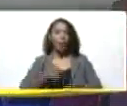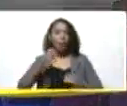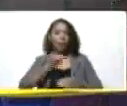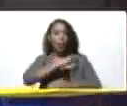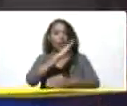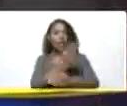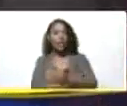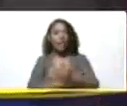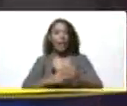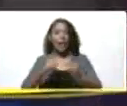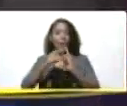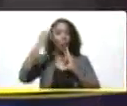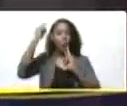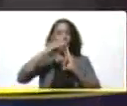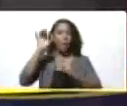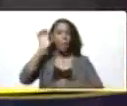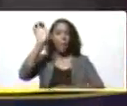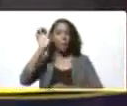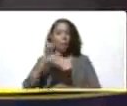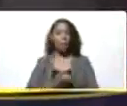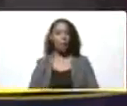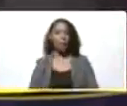Fortalecer la plataforma patria.